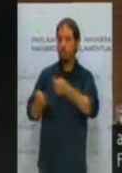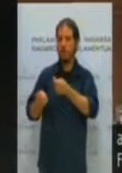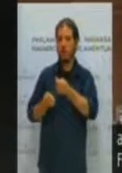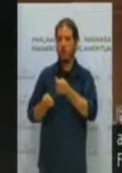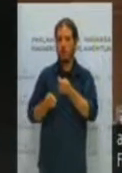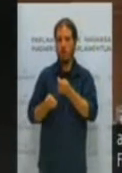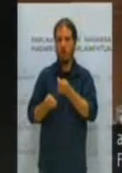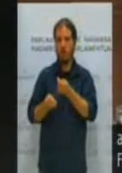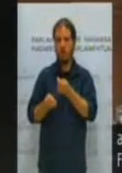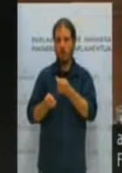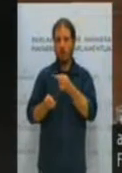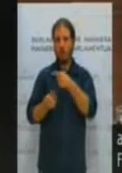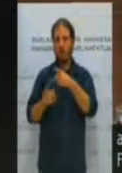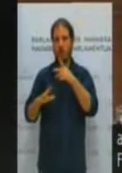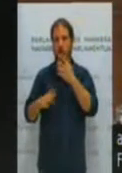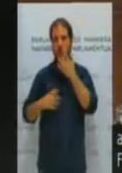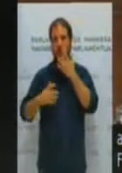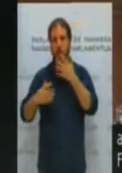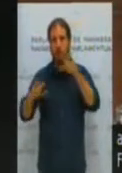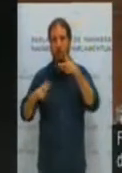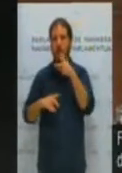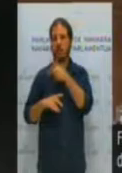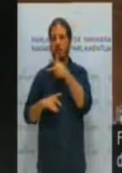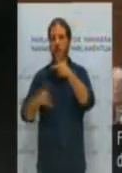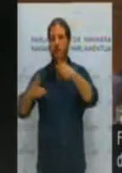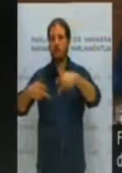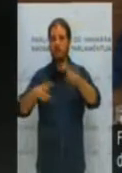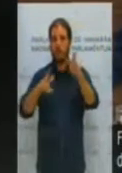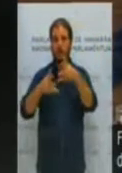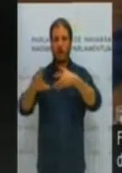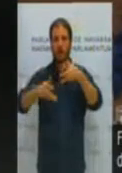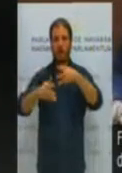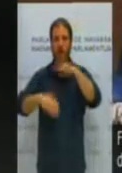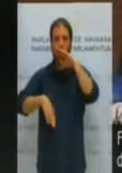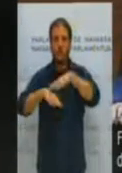lo relativo al cumplimiento de los derechos y las libertades de los ciudadanos.